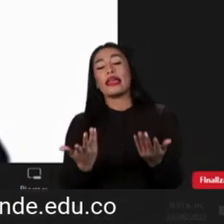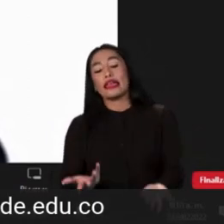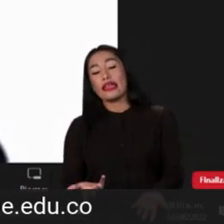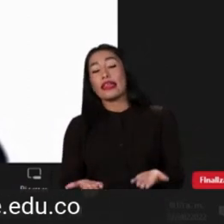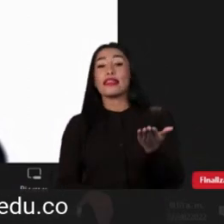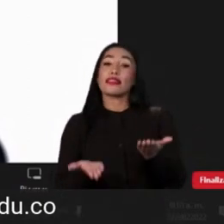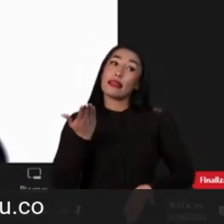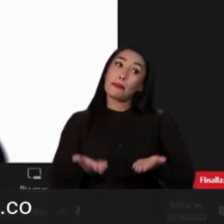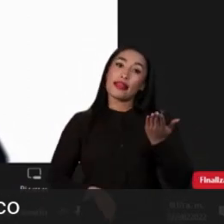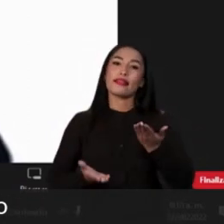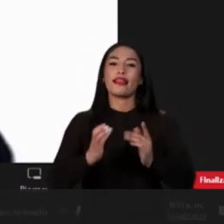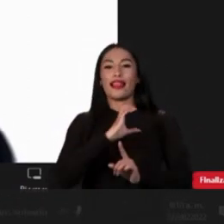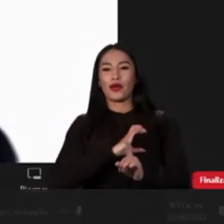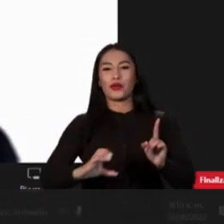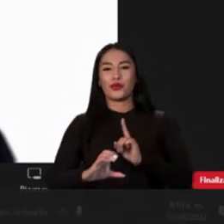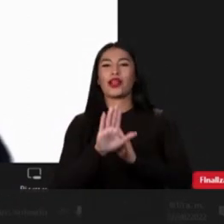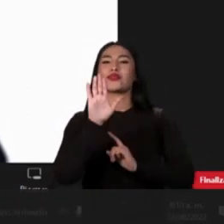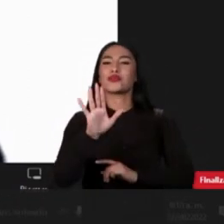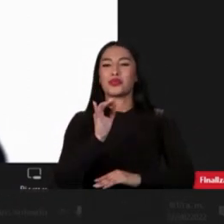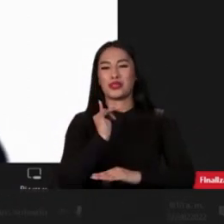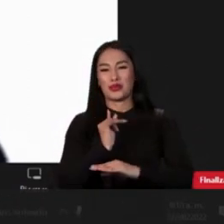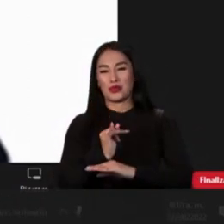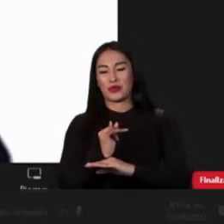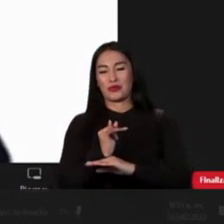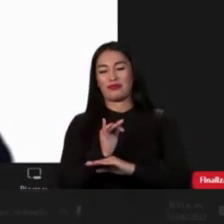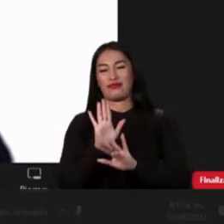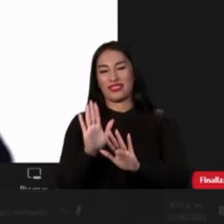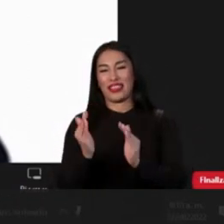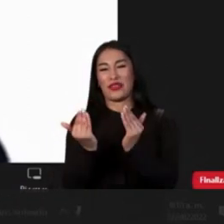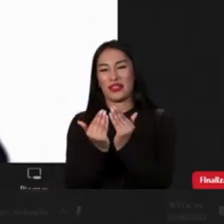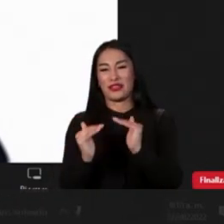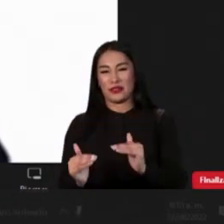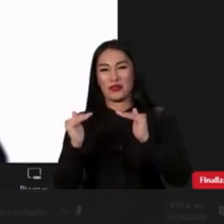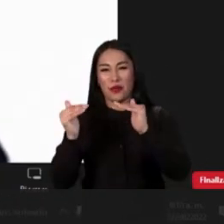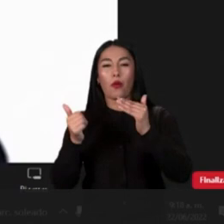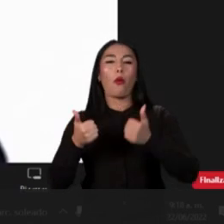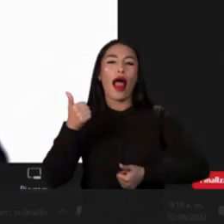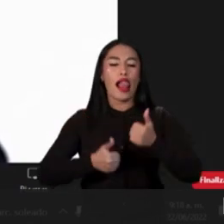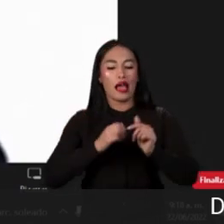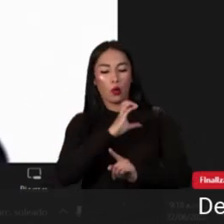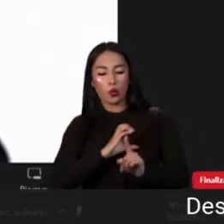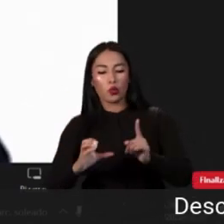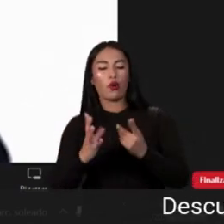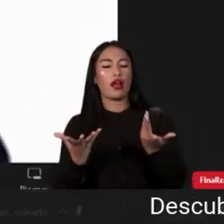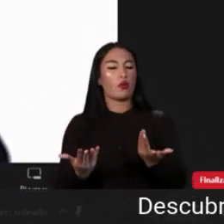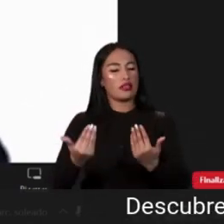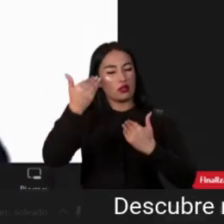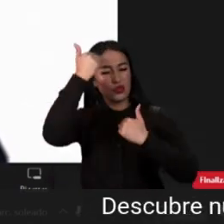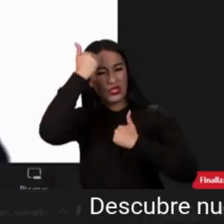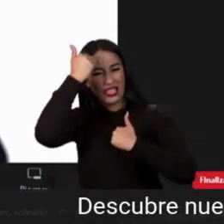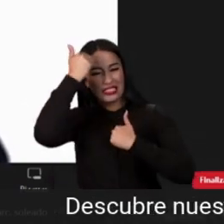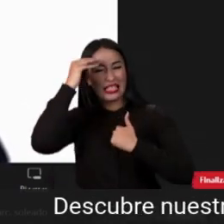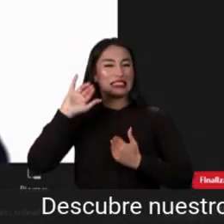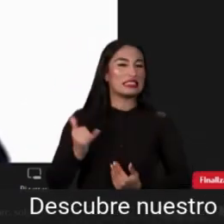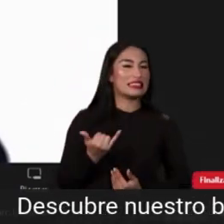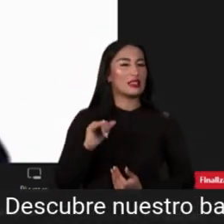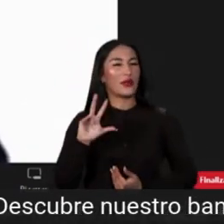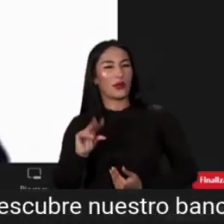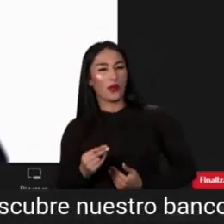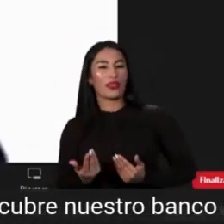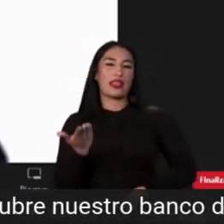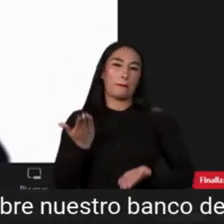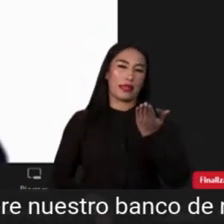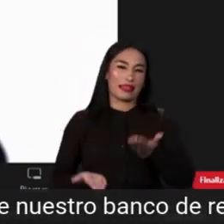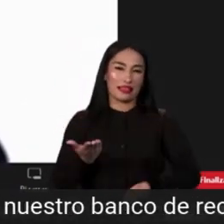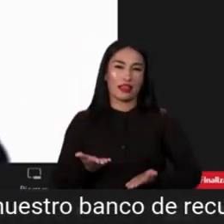la institución educativa, qué tan preparada o no está para el cambio. Entonces, también cada institución tiene